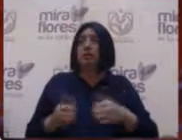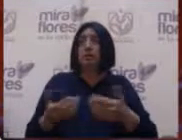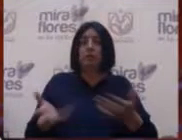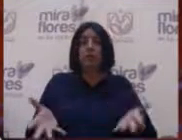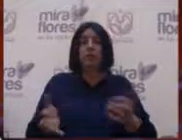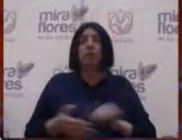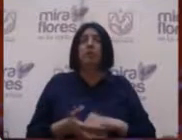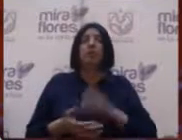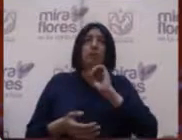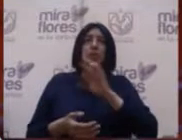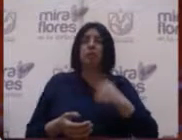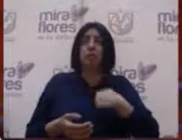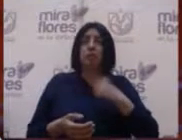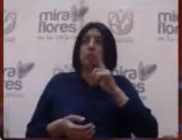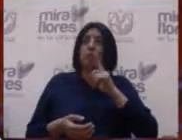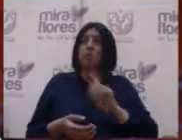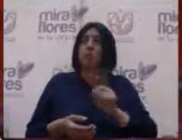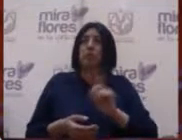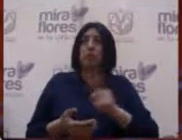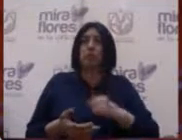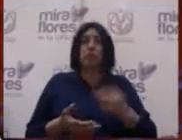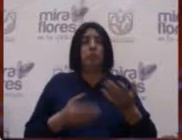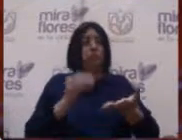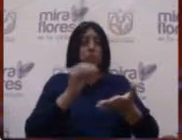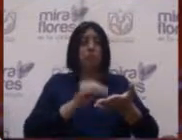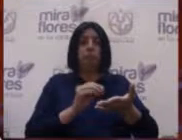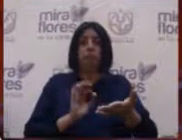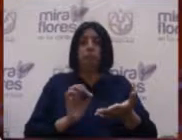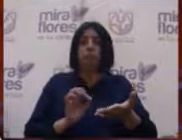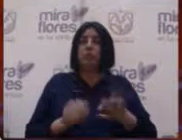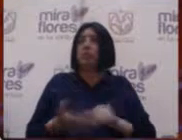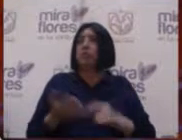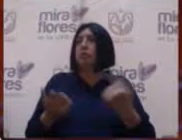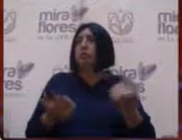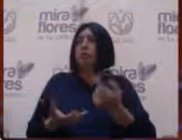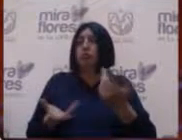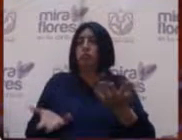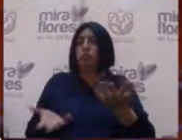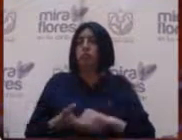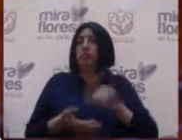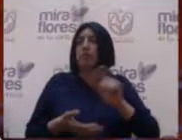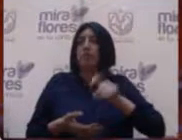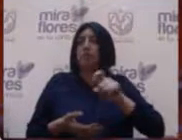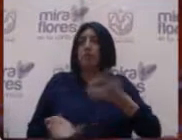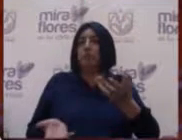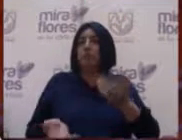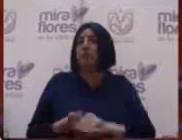desmienta, que no estaba motivada mi intervención, que no simplemente se debía